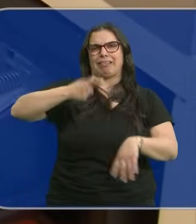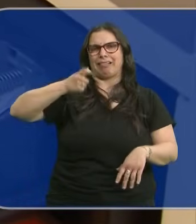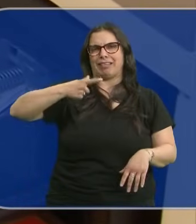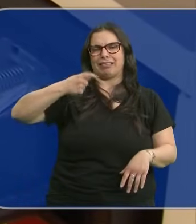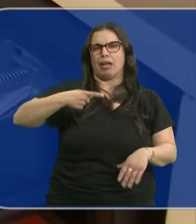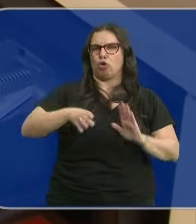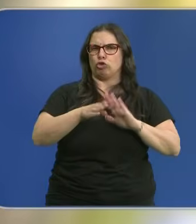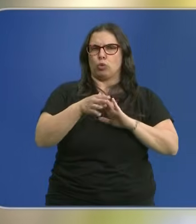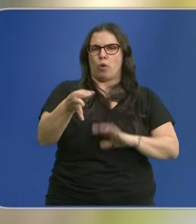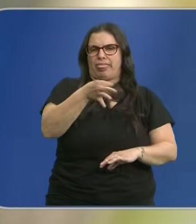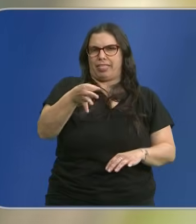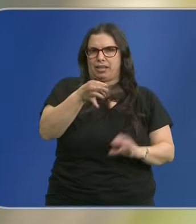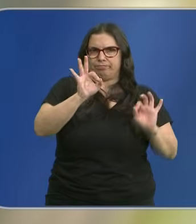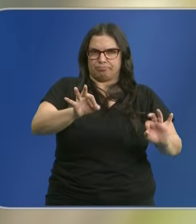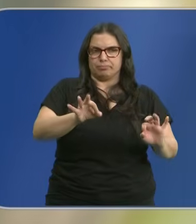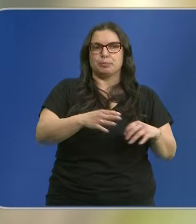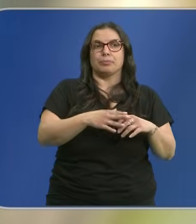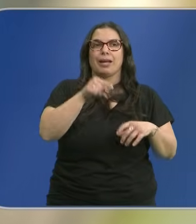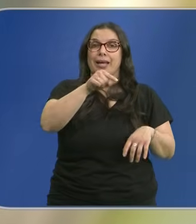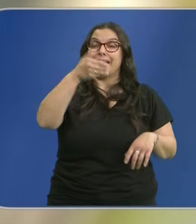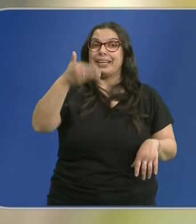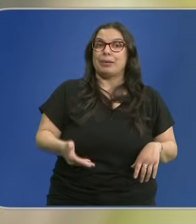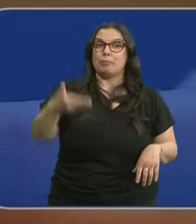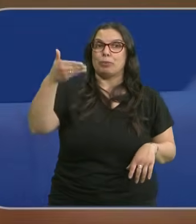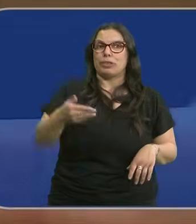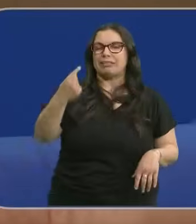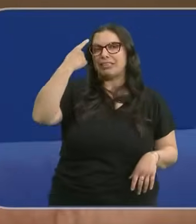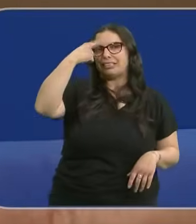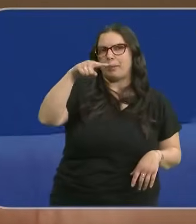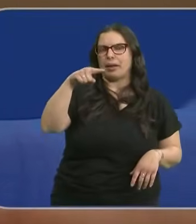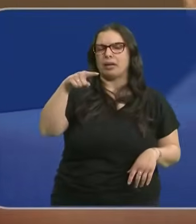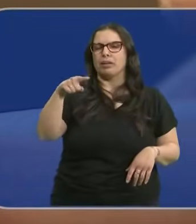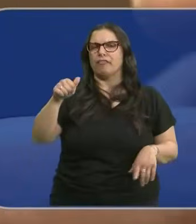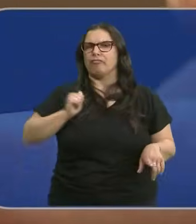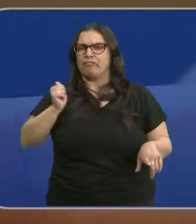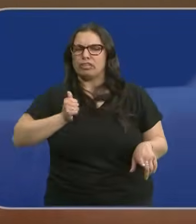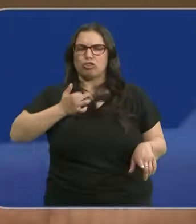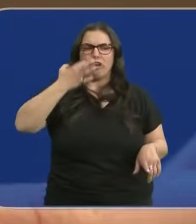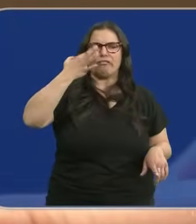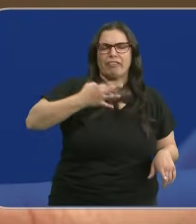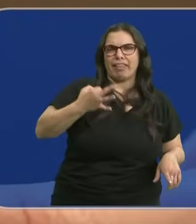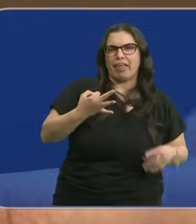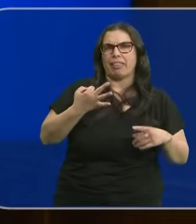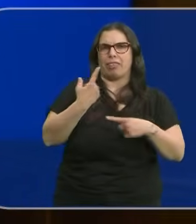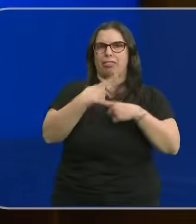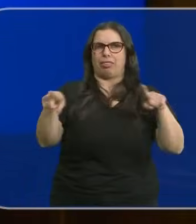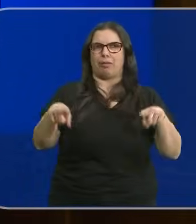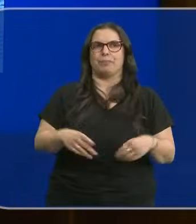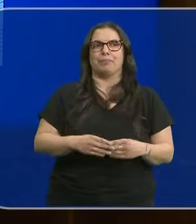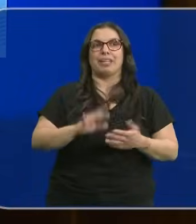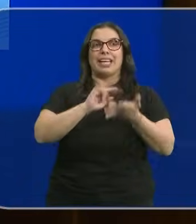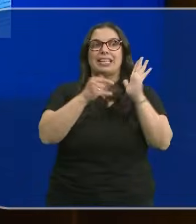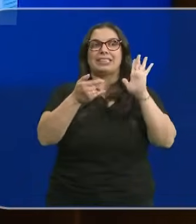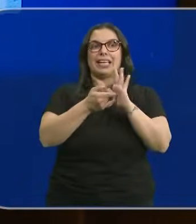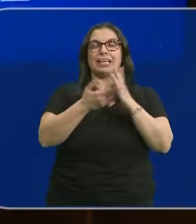continúa siendo el efectivo. Y ahí es importantísimo saber diferenciar los billetes legítimos. Hay una técnica